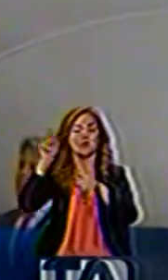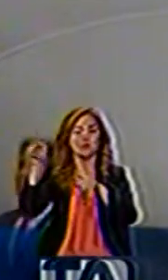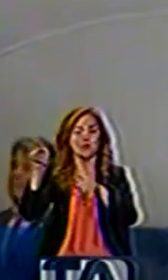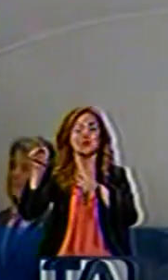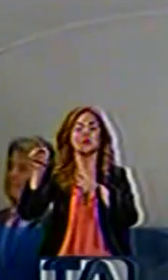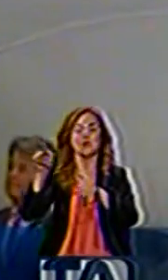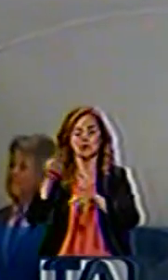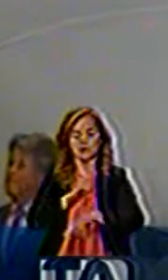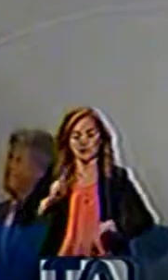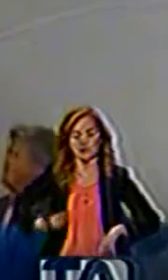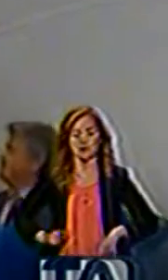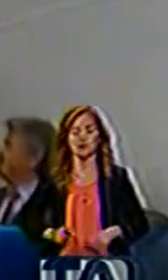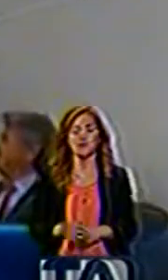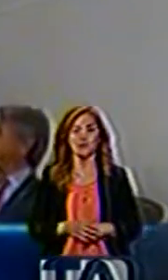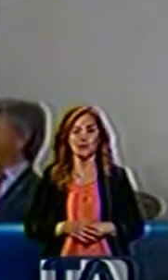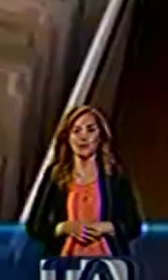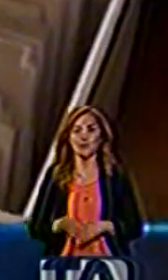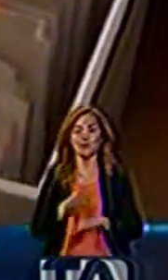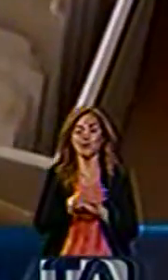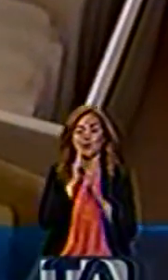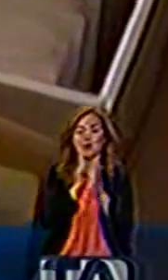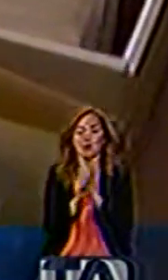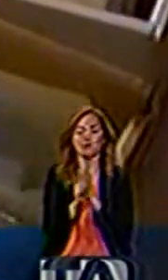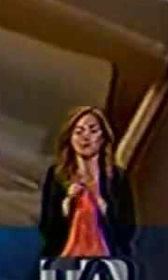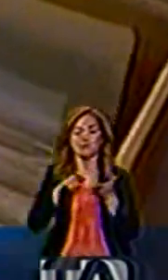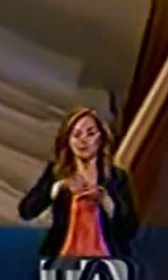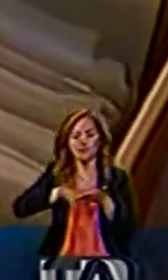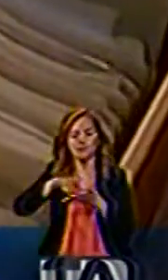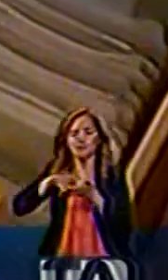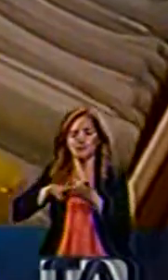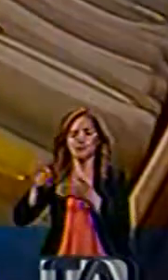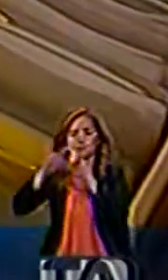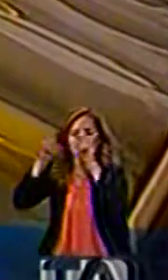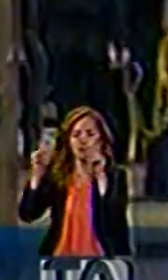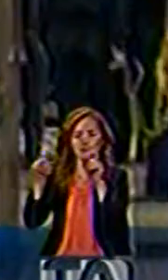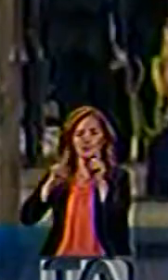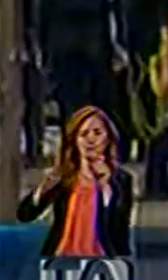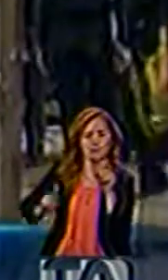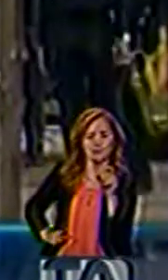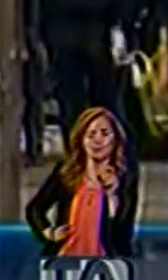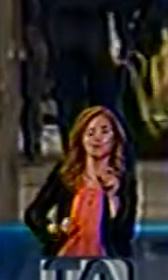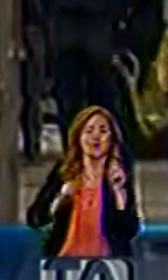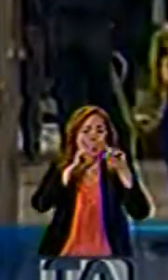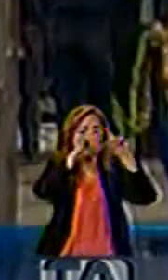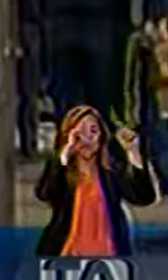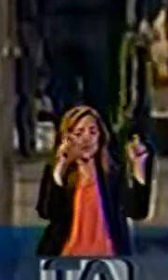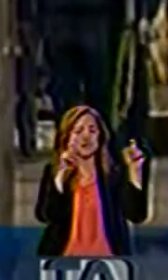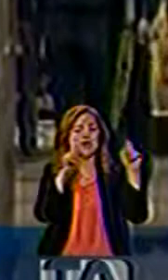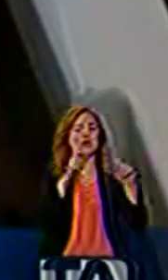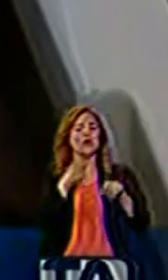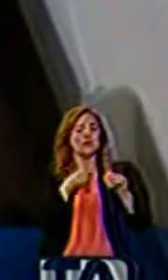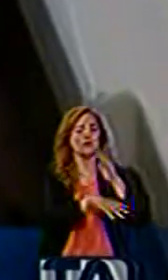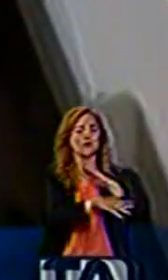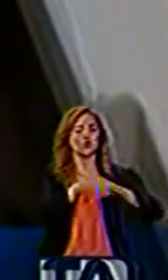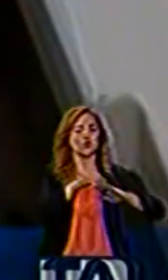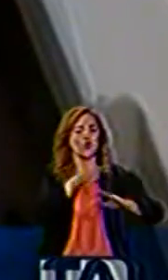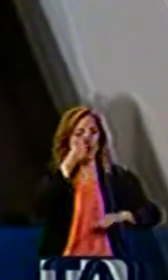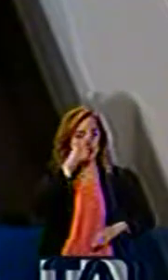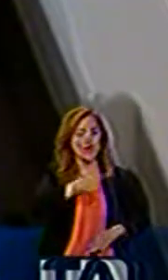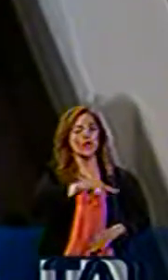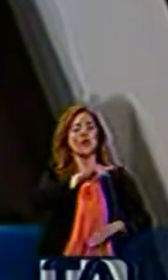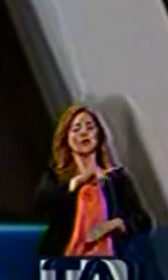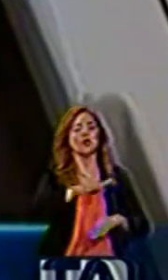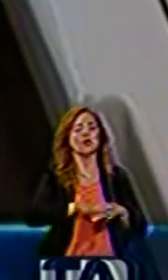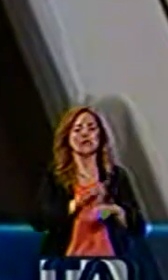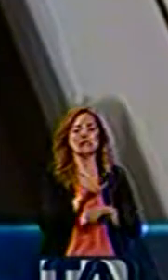país asiático. Según denuncias, detrás de los contratos con Petrochina y Petrotailandia, aparentemente hubo un perjuicio para el